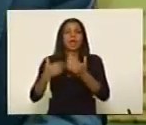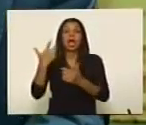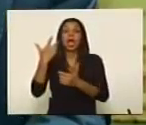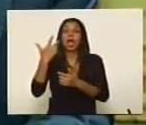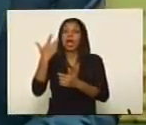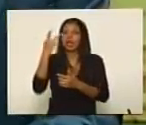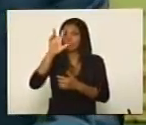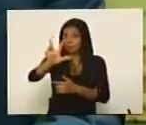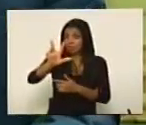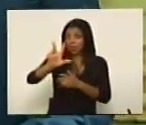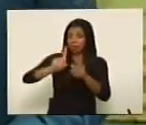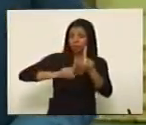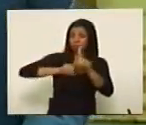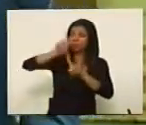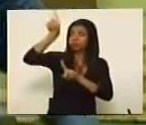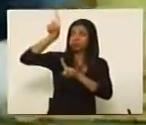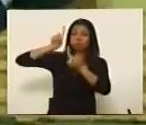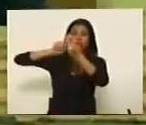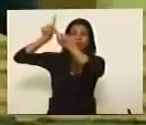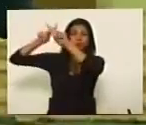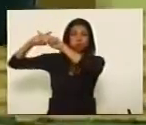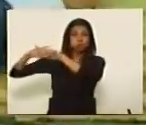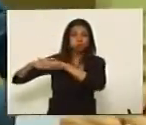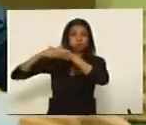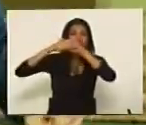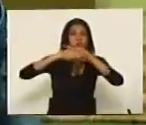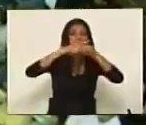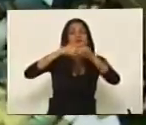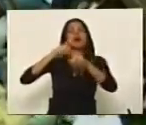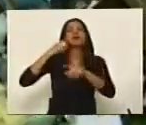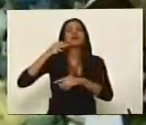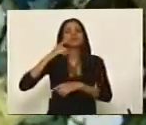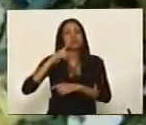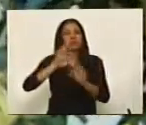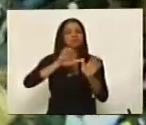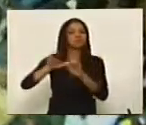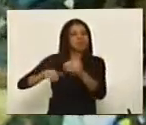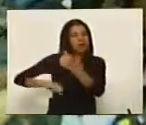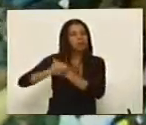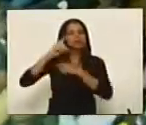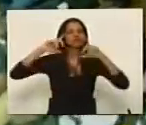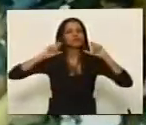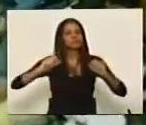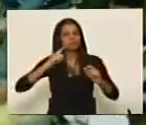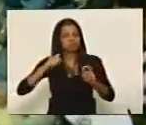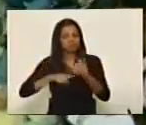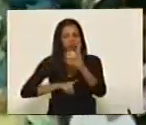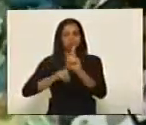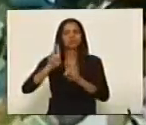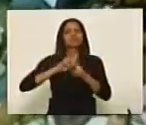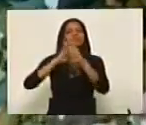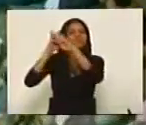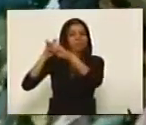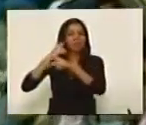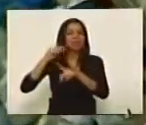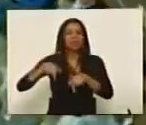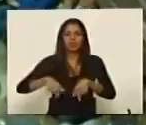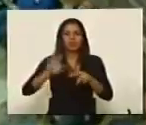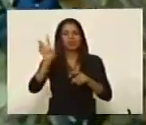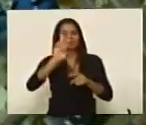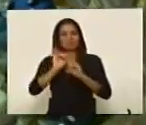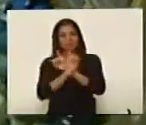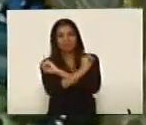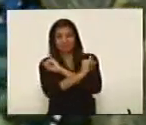3 satélites al espacio. Este talento venezolano está acompañando la creación del blockchain. Y este instrumento que hoy se nos presenta al Petro es la victoria